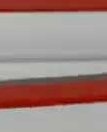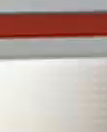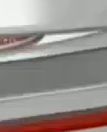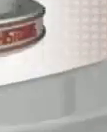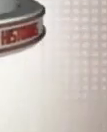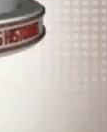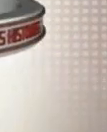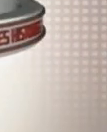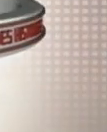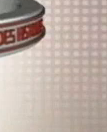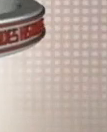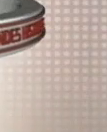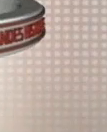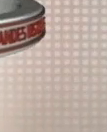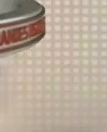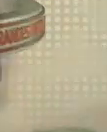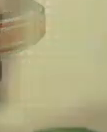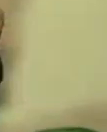al día.